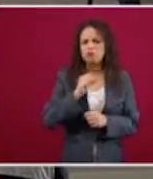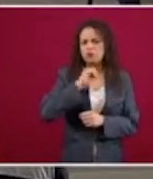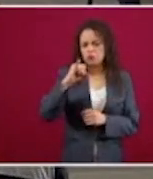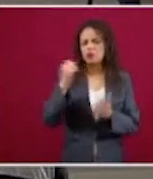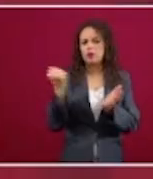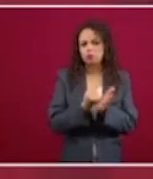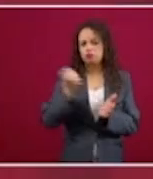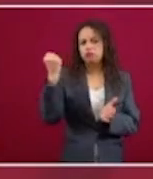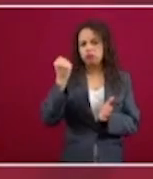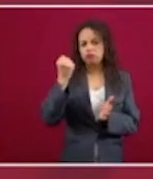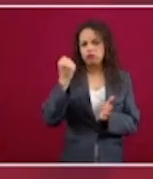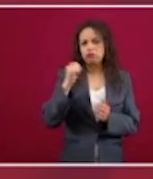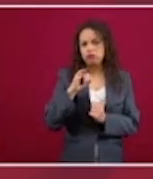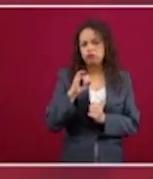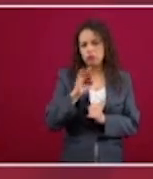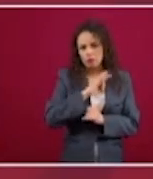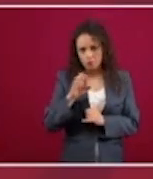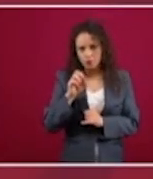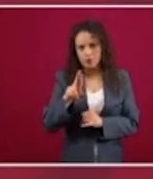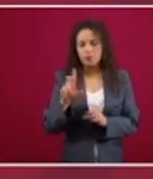luego reanuden de